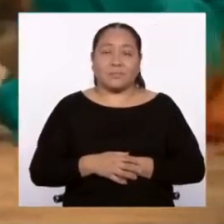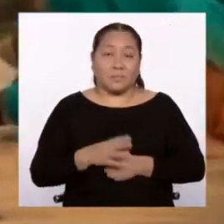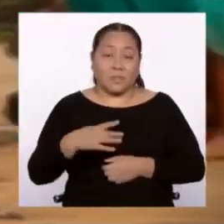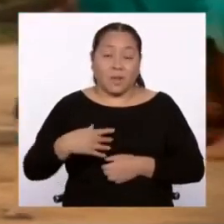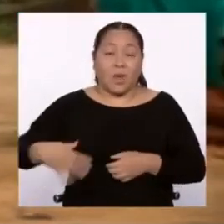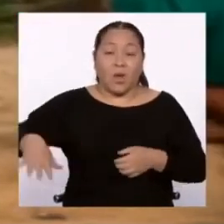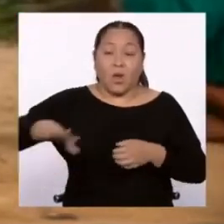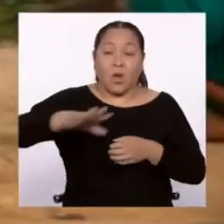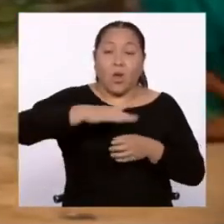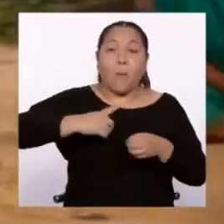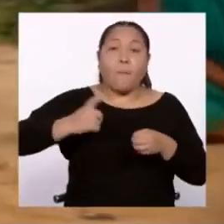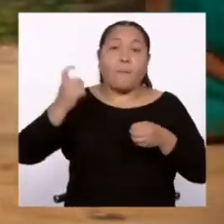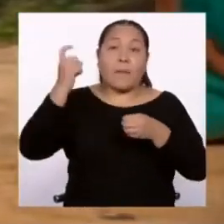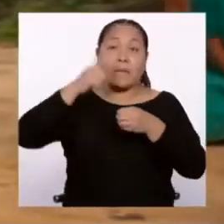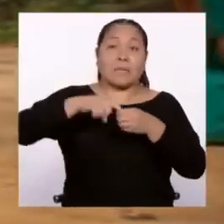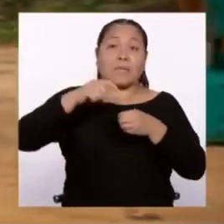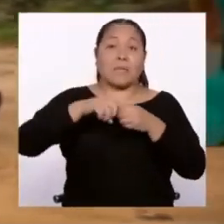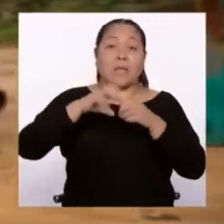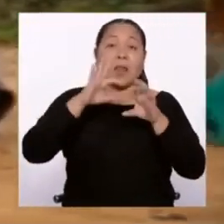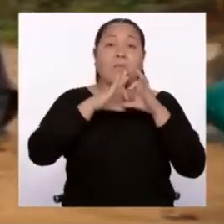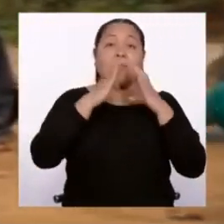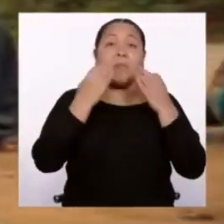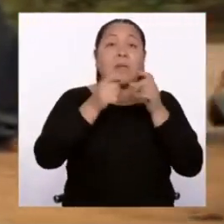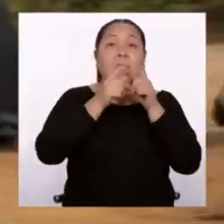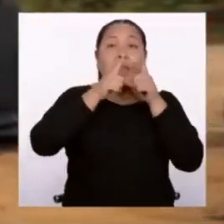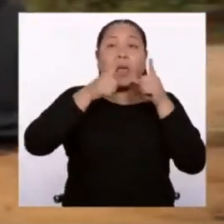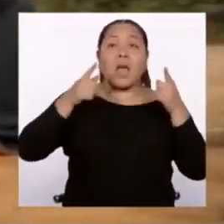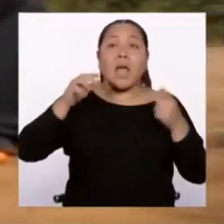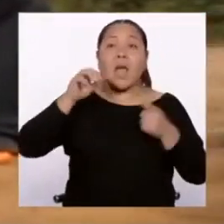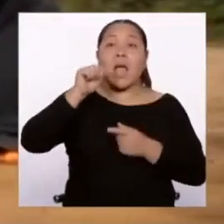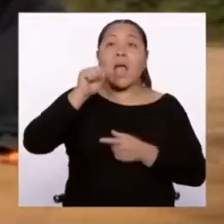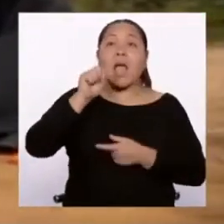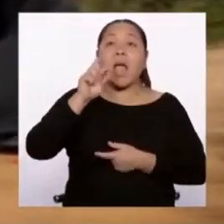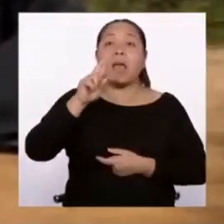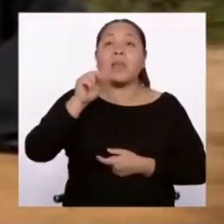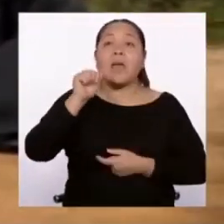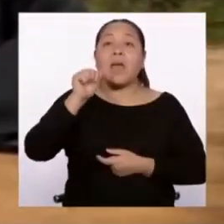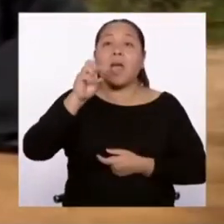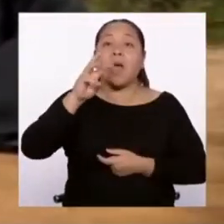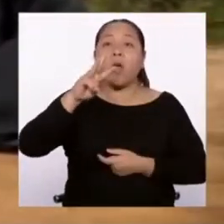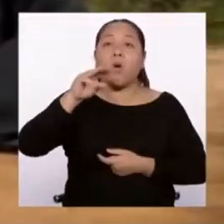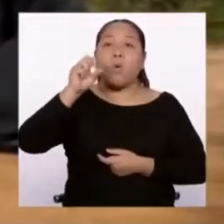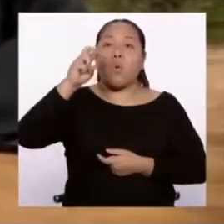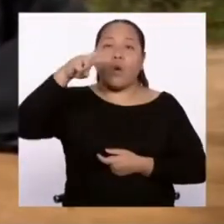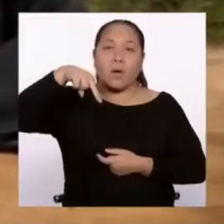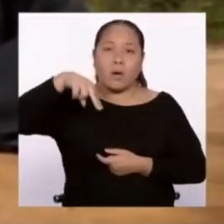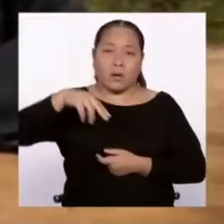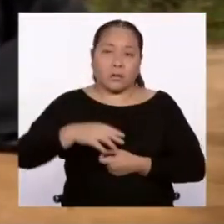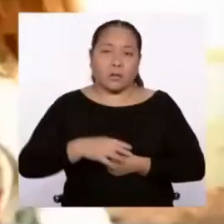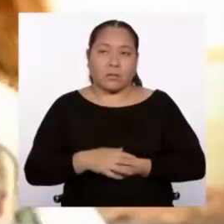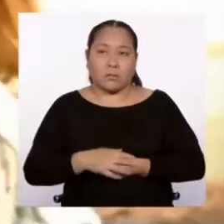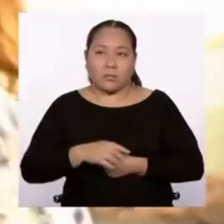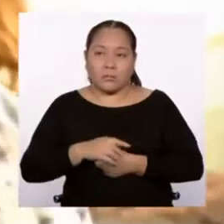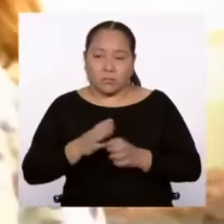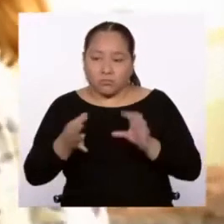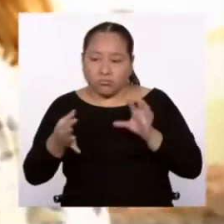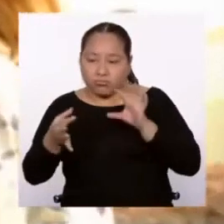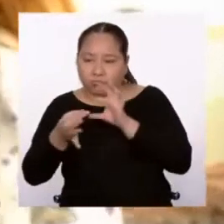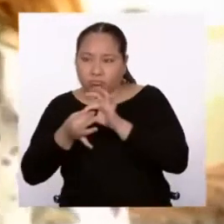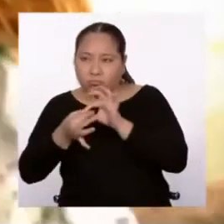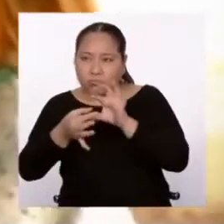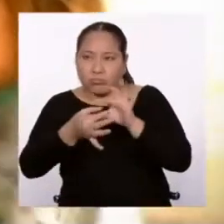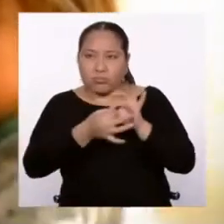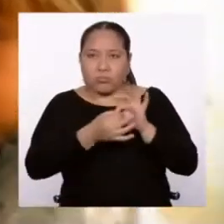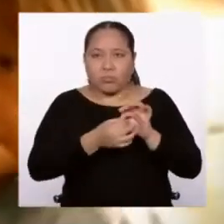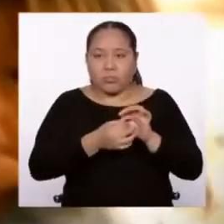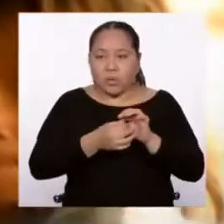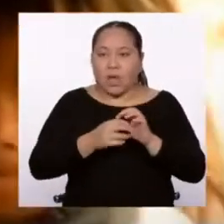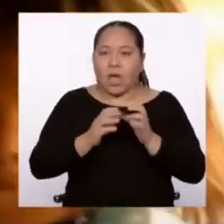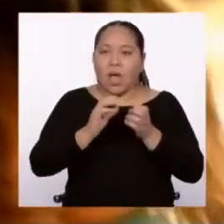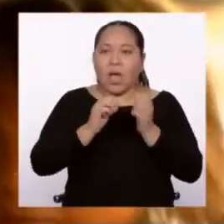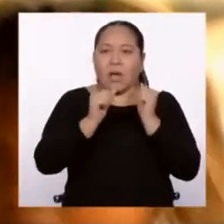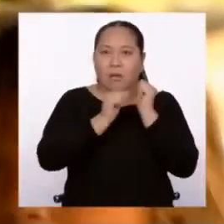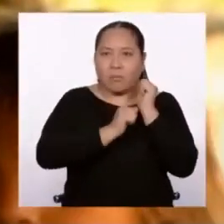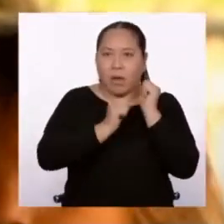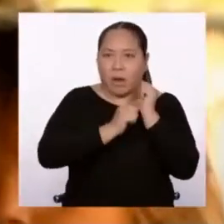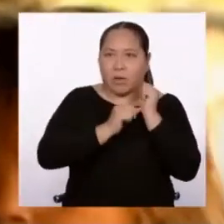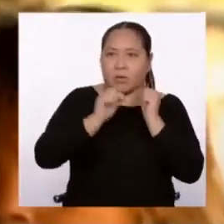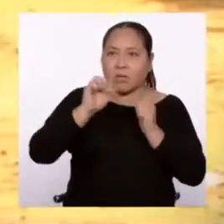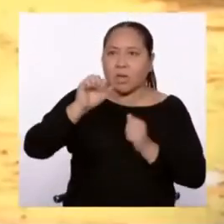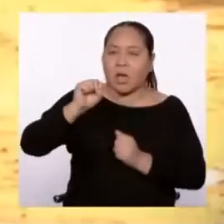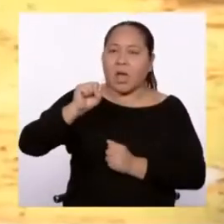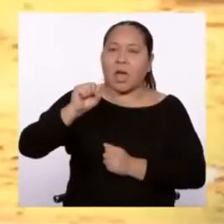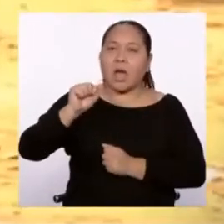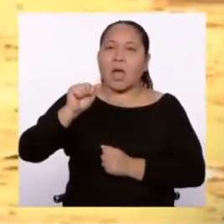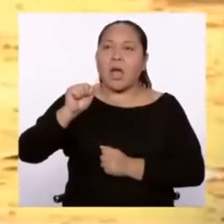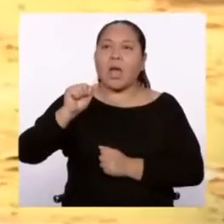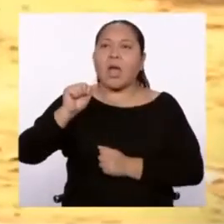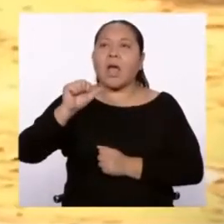Pertenecemos a la familia lingüística arawak. Estamos junto a los hermanos Asheninka, Mamatzigenga,